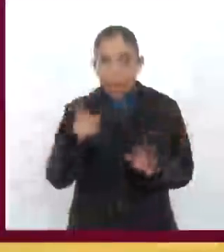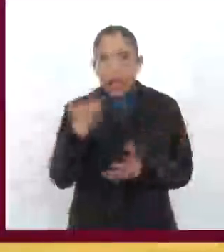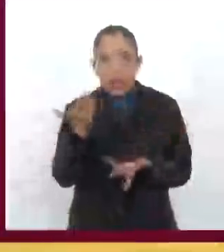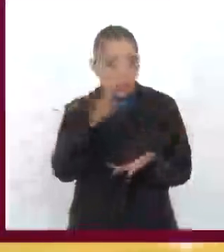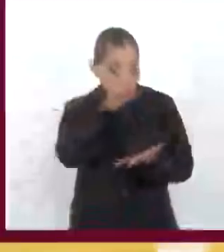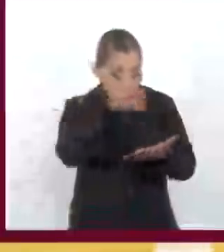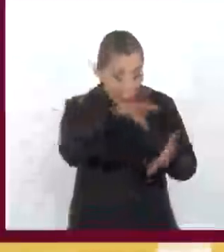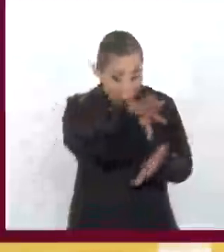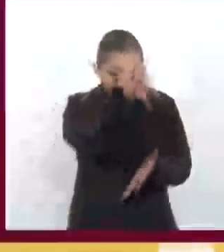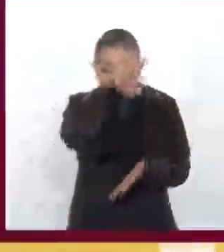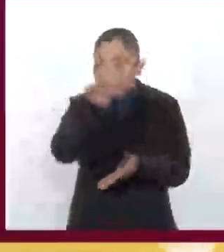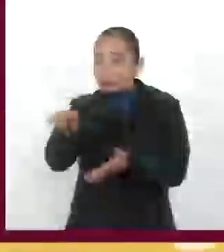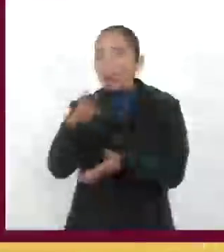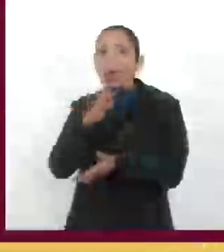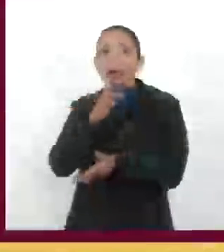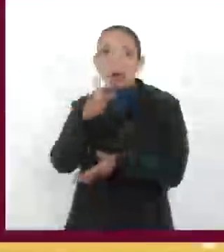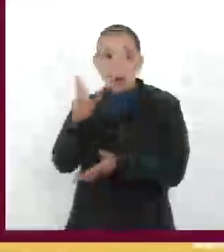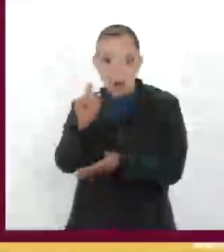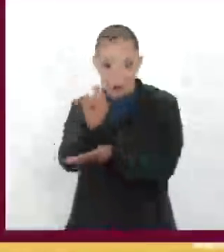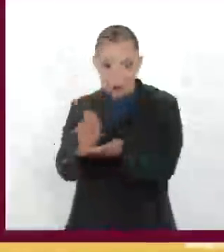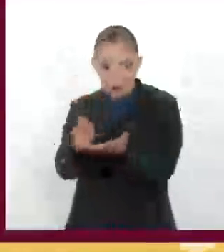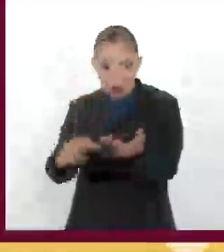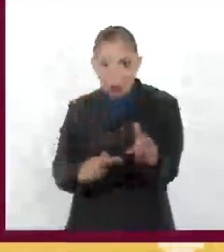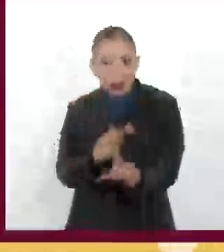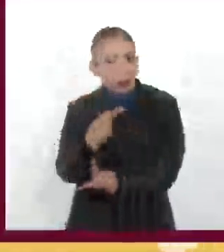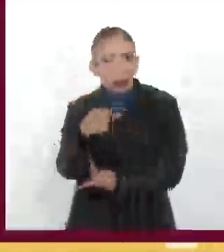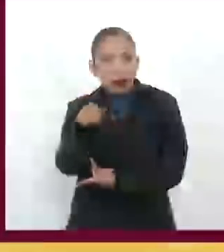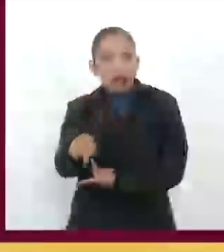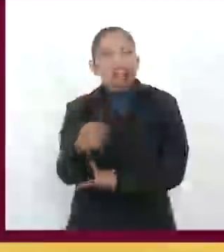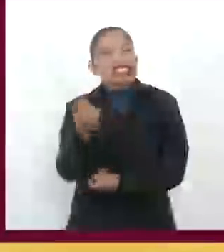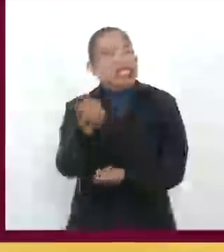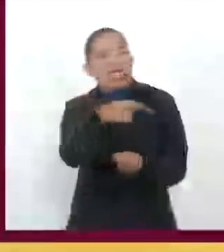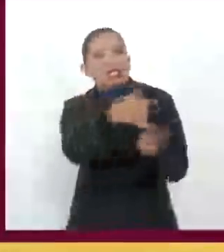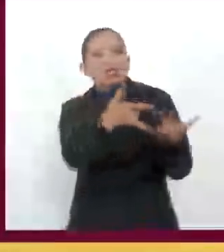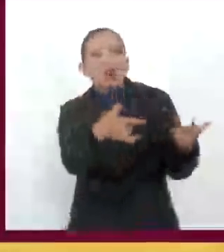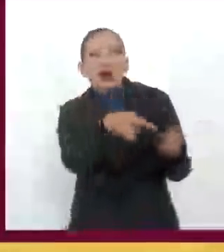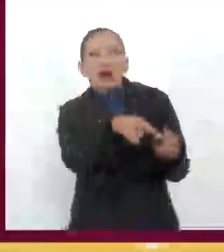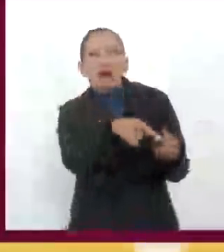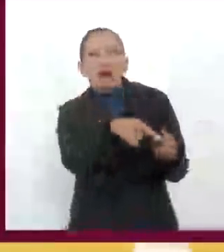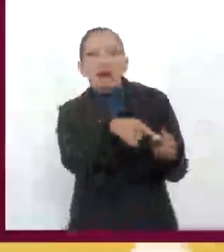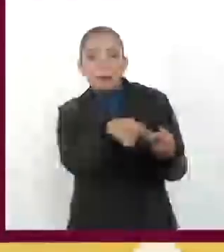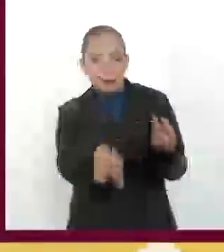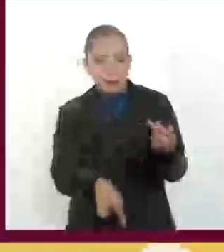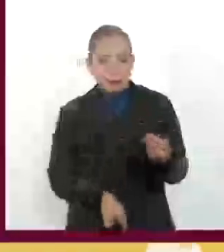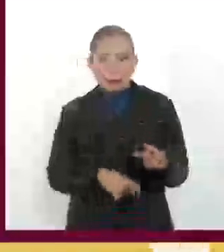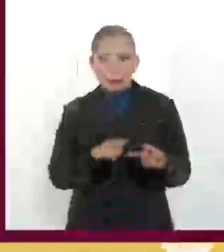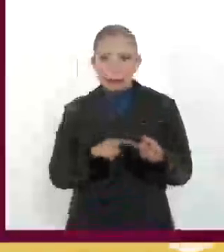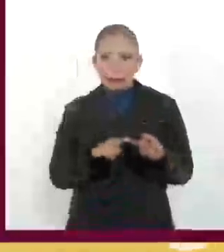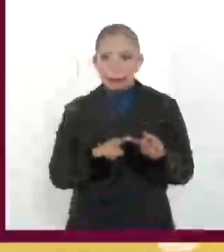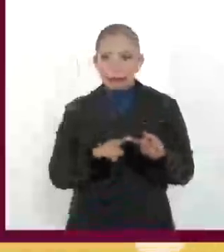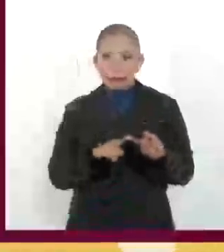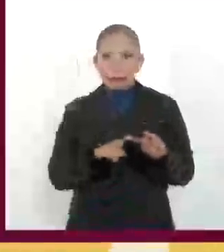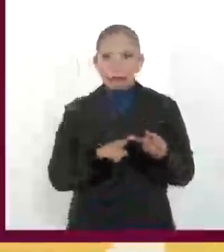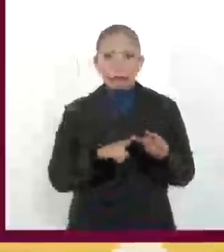Posteriormente, respondan las siguientes preguntas. ¿De qué se trató la situación?